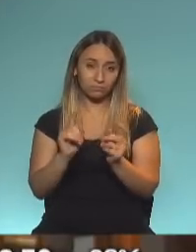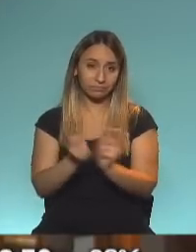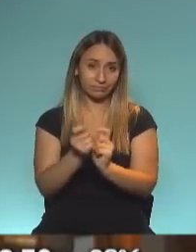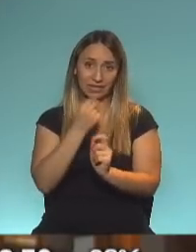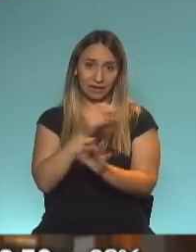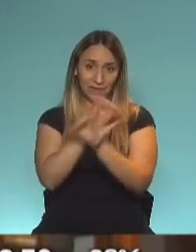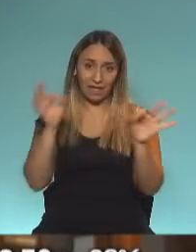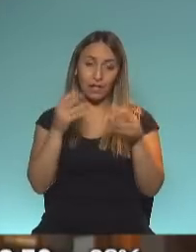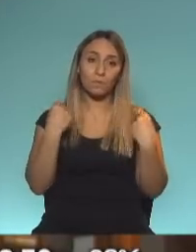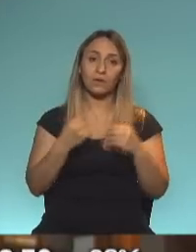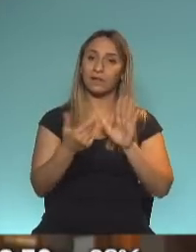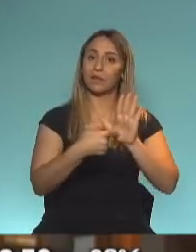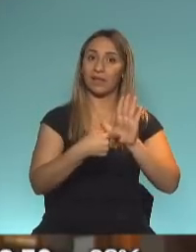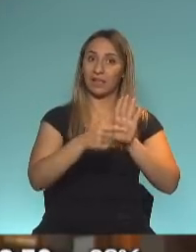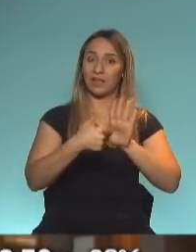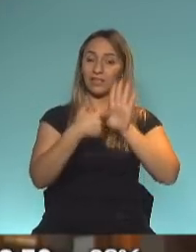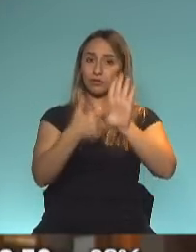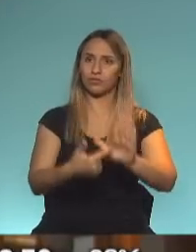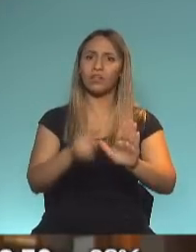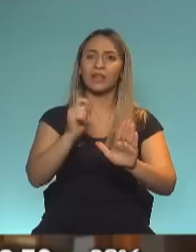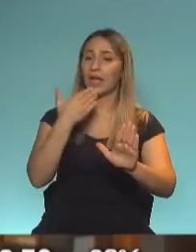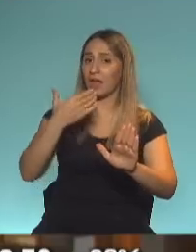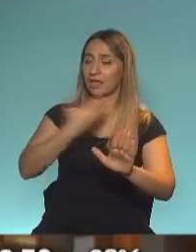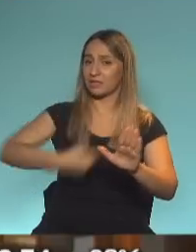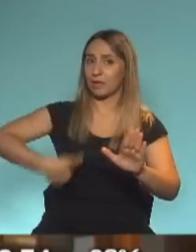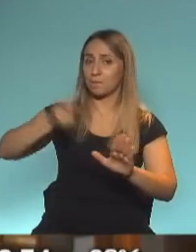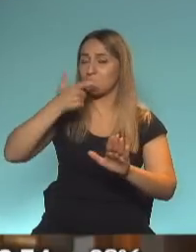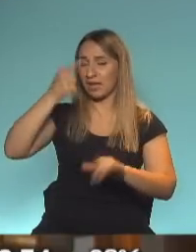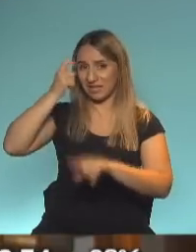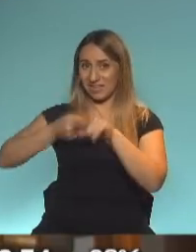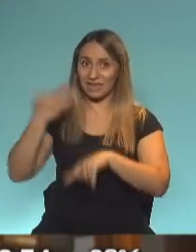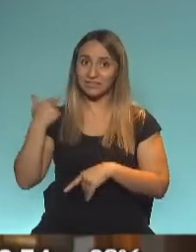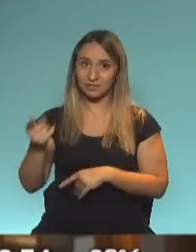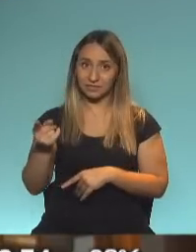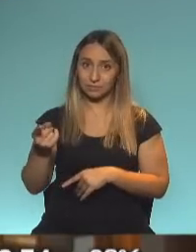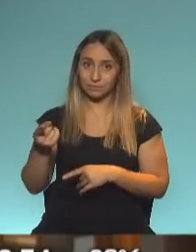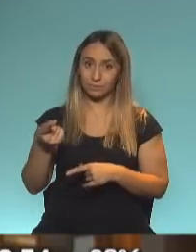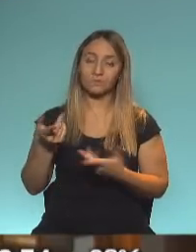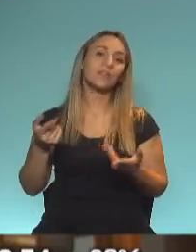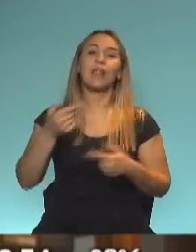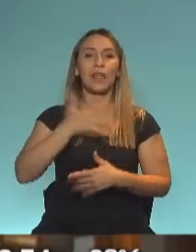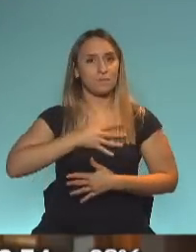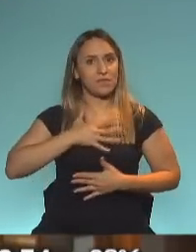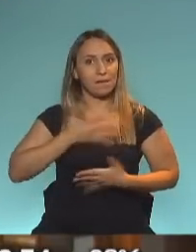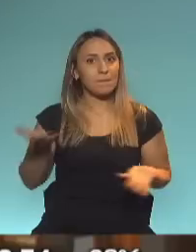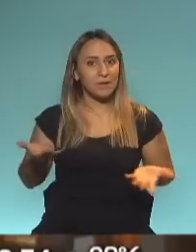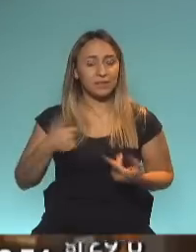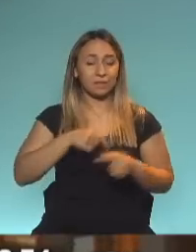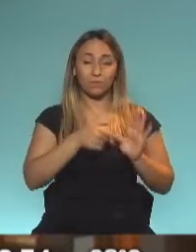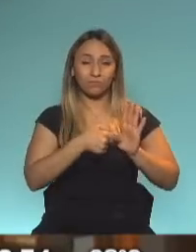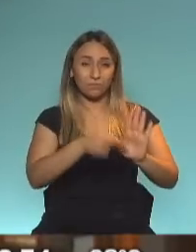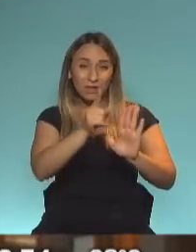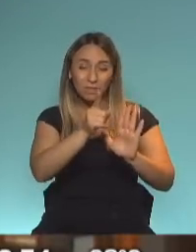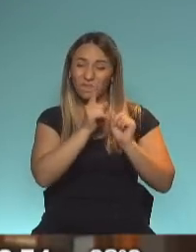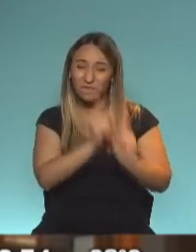lawfare lo institucionalizó Mauricio Macri y lamentablemente hoy está muy vigente en nuestro país. Y